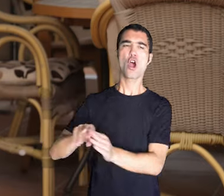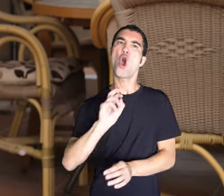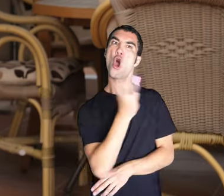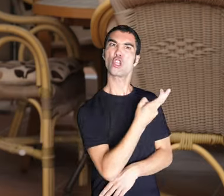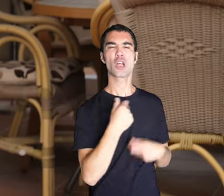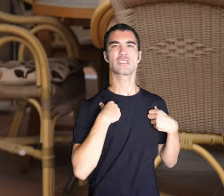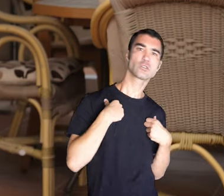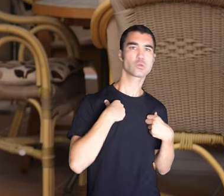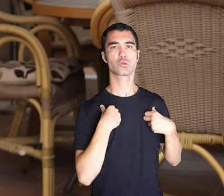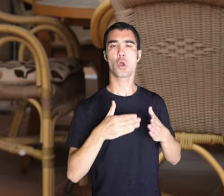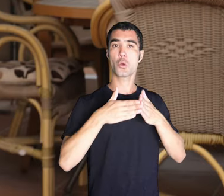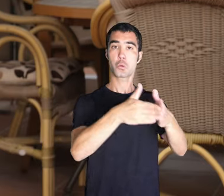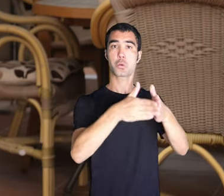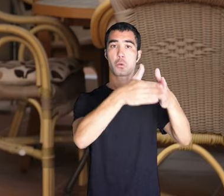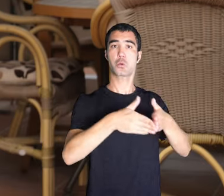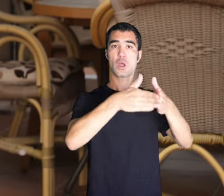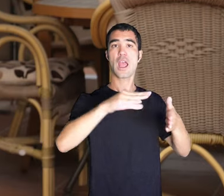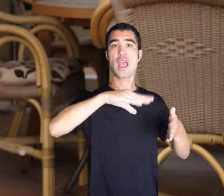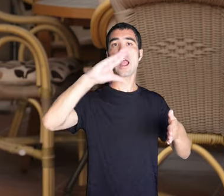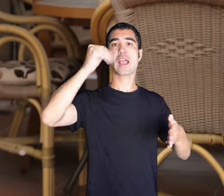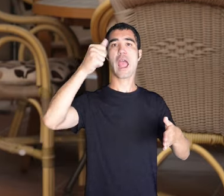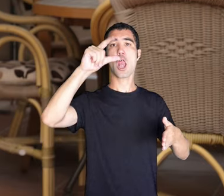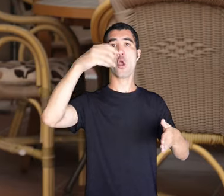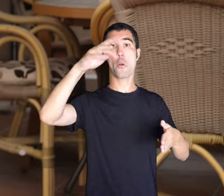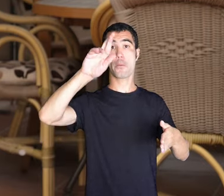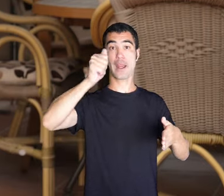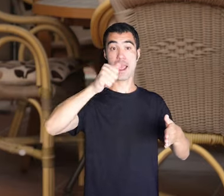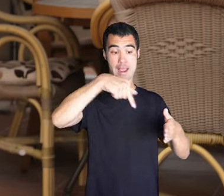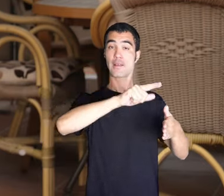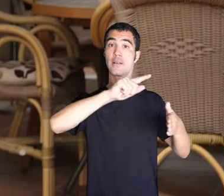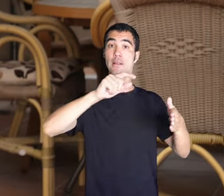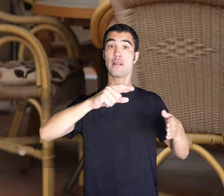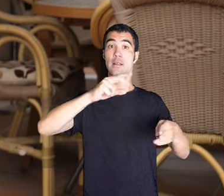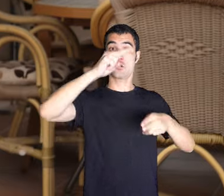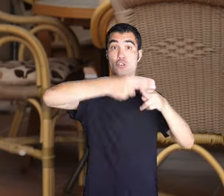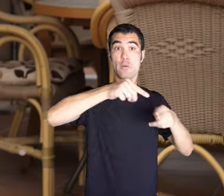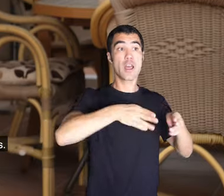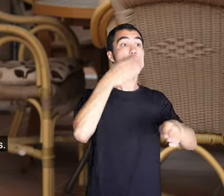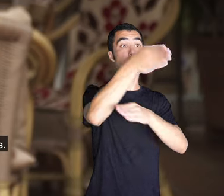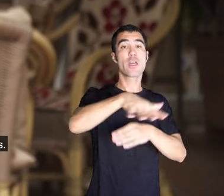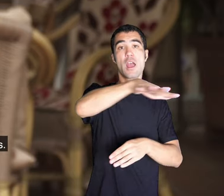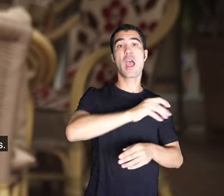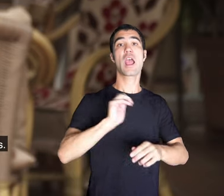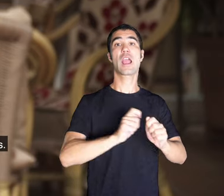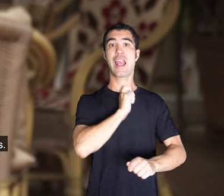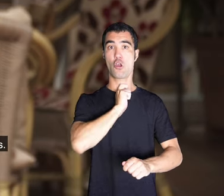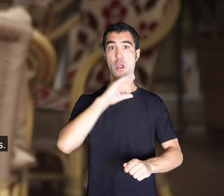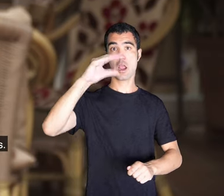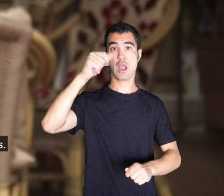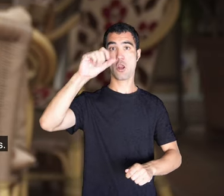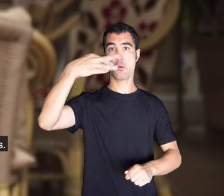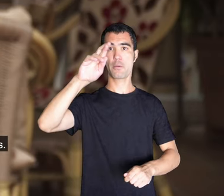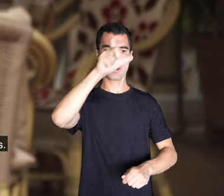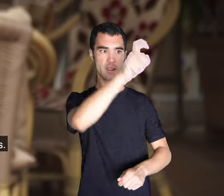excursión a bordo de la barca Calobra hasta la Calobra, y él era el capitán. Él hablaba francés,